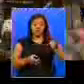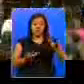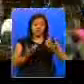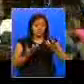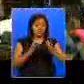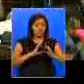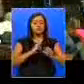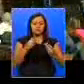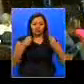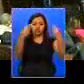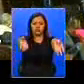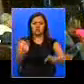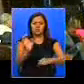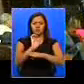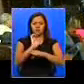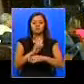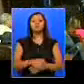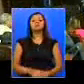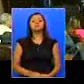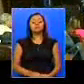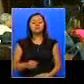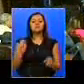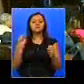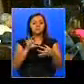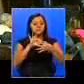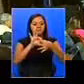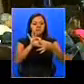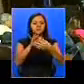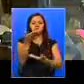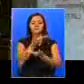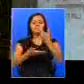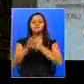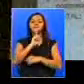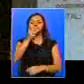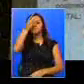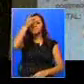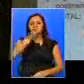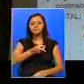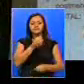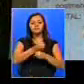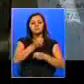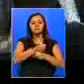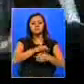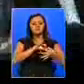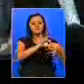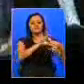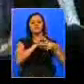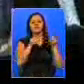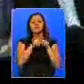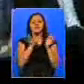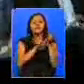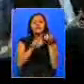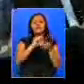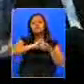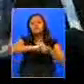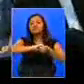Ecuador. Esto va mucho más allá de una relación comercial. Es la decisión de trabajar como hermanos,